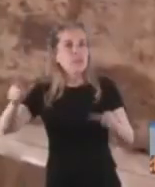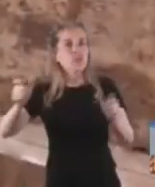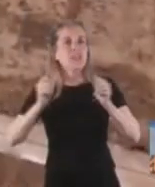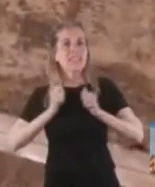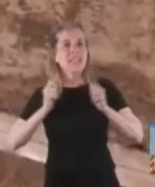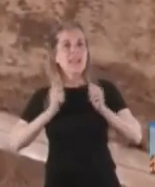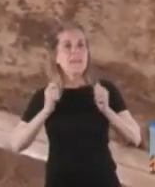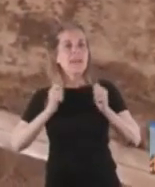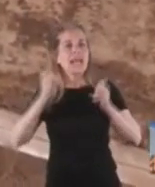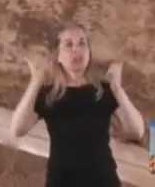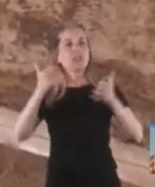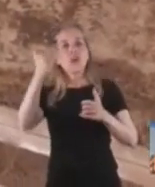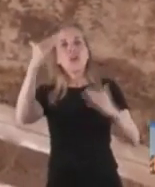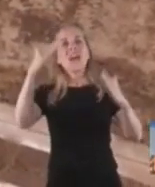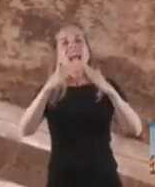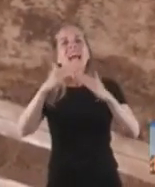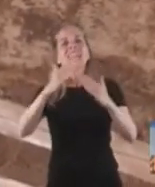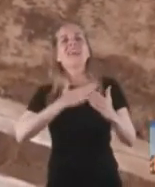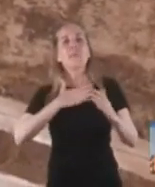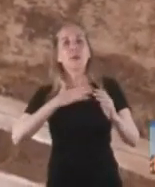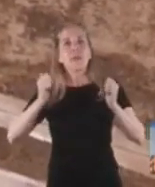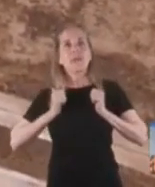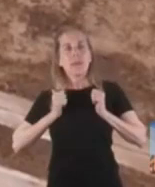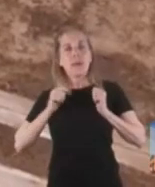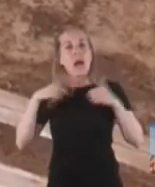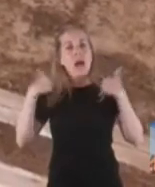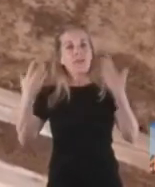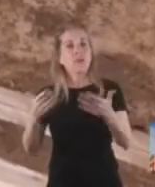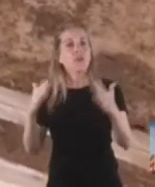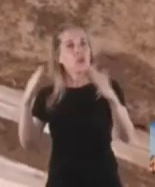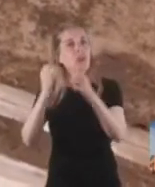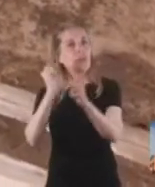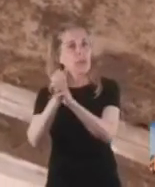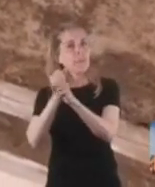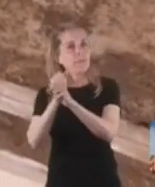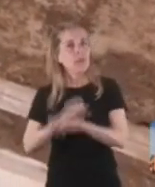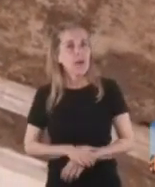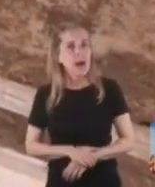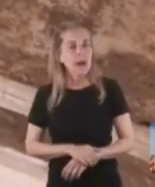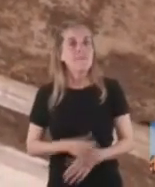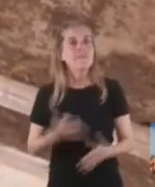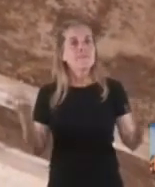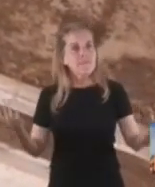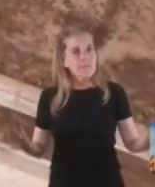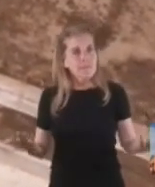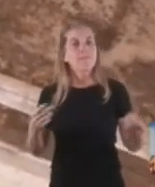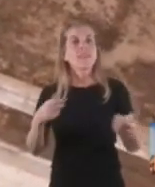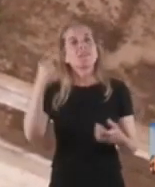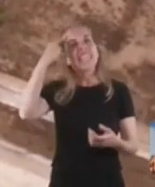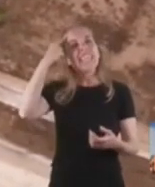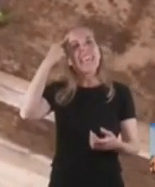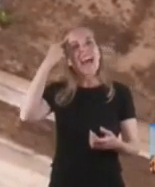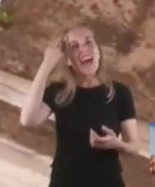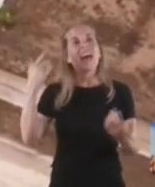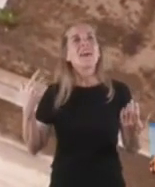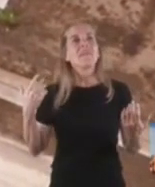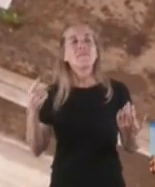esperando tener un techo propio. Y por ellos hay que trabajar. Y que trabajar, me pareció maravillosa la